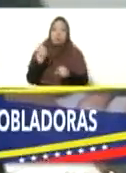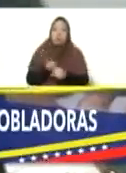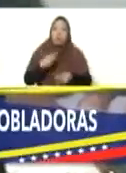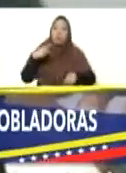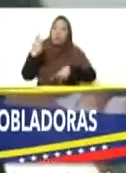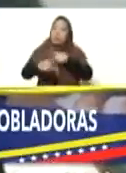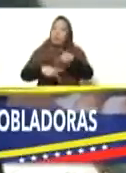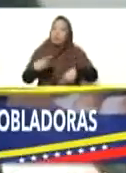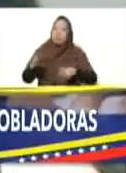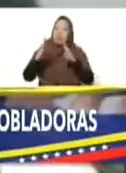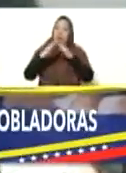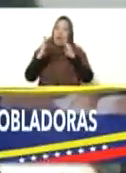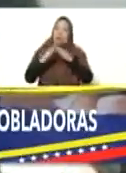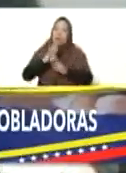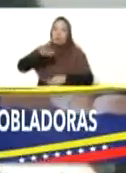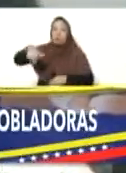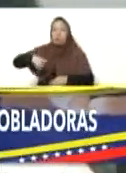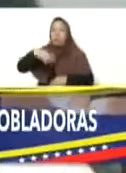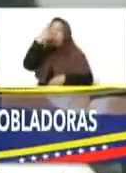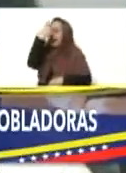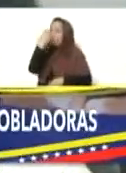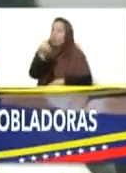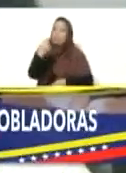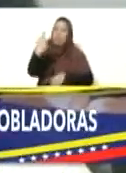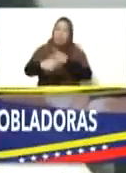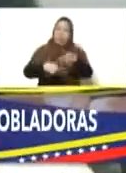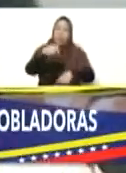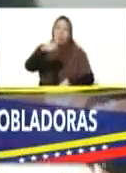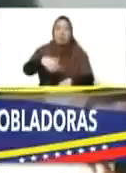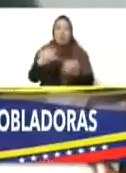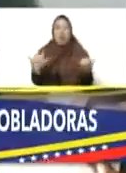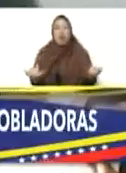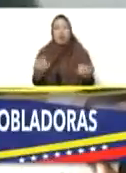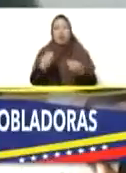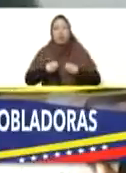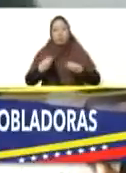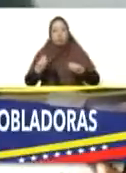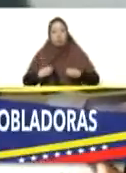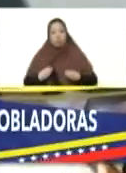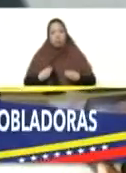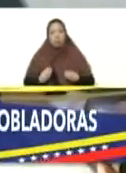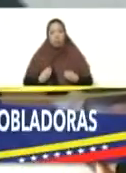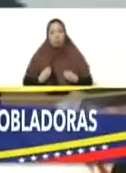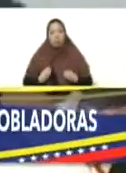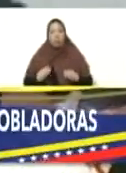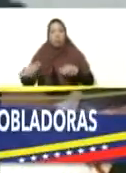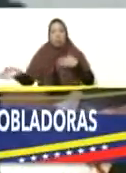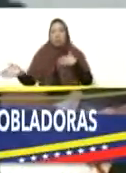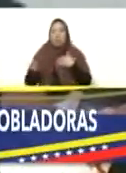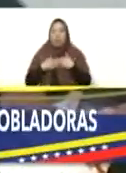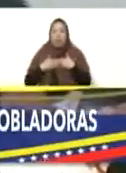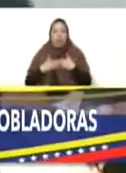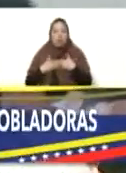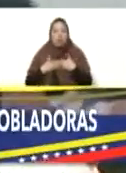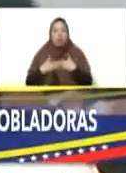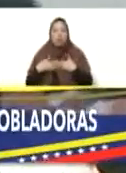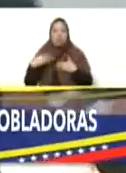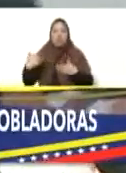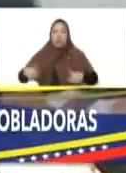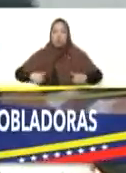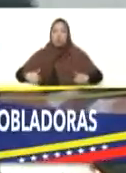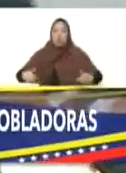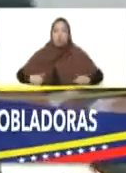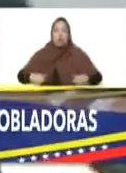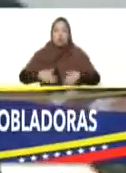producción de vivienda ahora nosotros entendemos en el contexto en el que estamos ahora el contexto de bloqueo vienen puertas